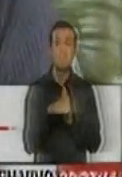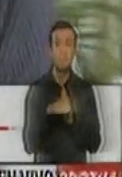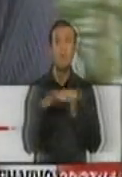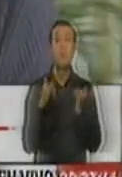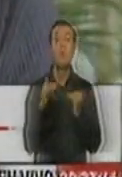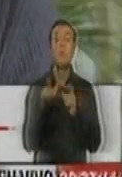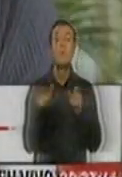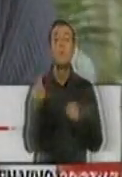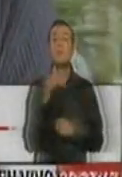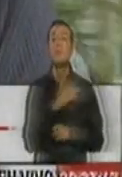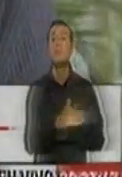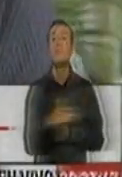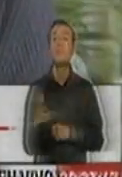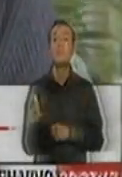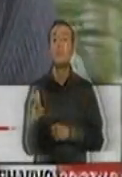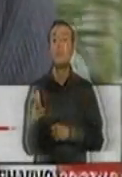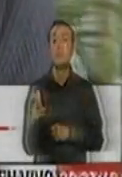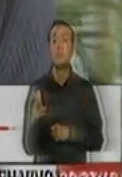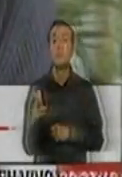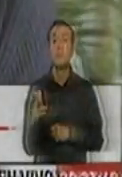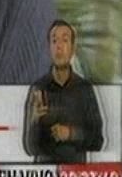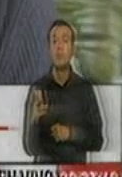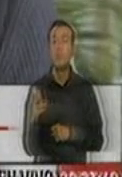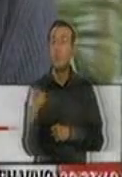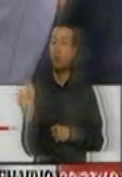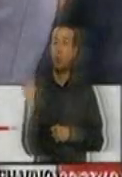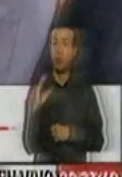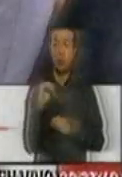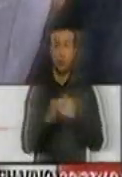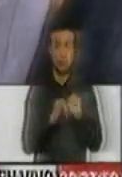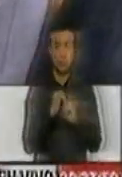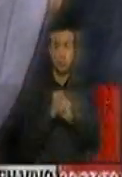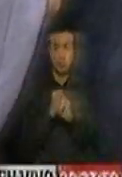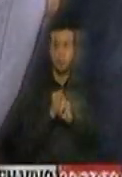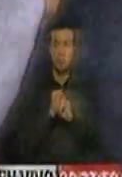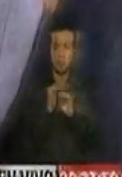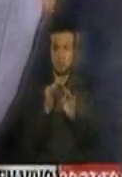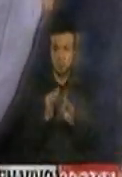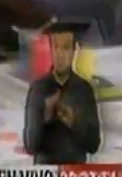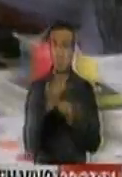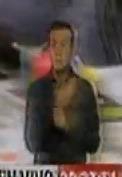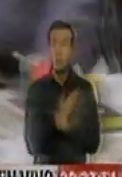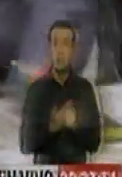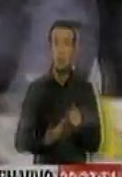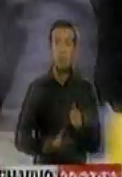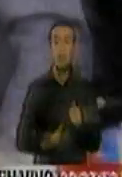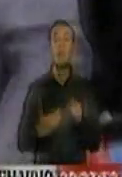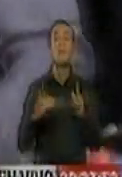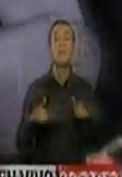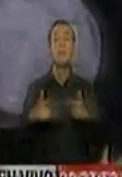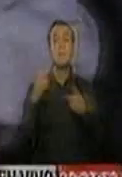Ahora la gente ya nos da aportes internacionales. Previo al evento, el jefe de Estado visitó a varios de los